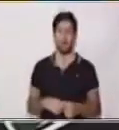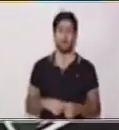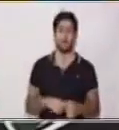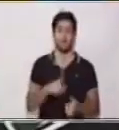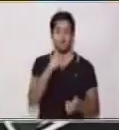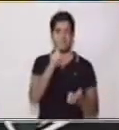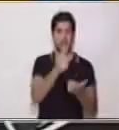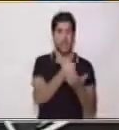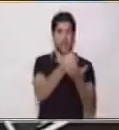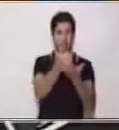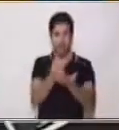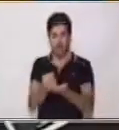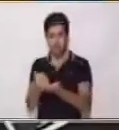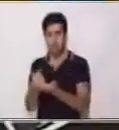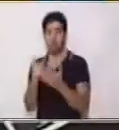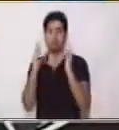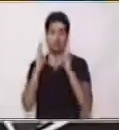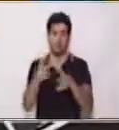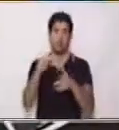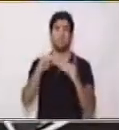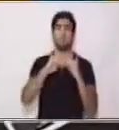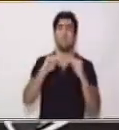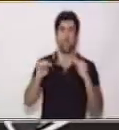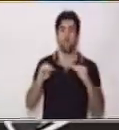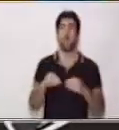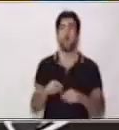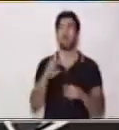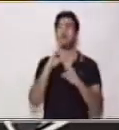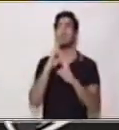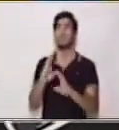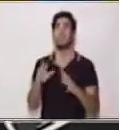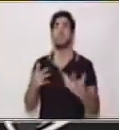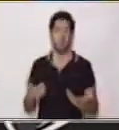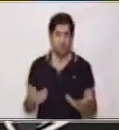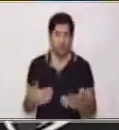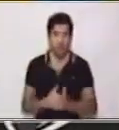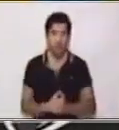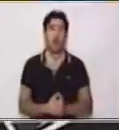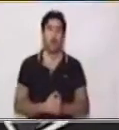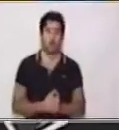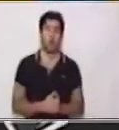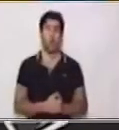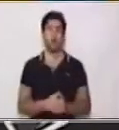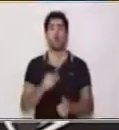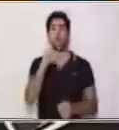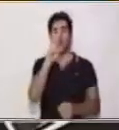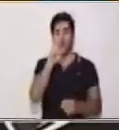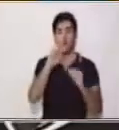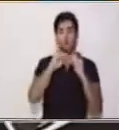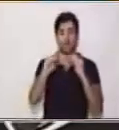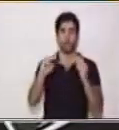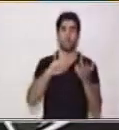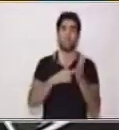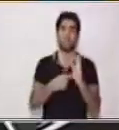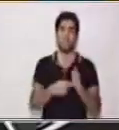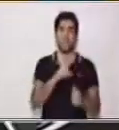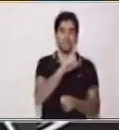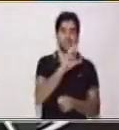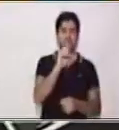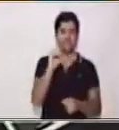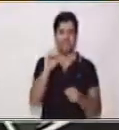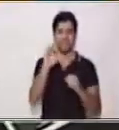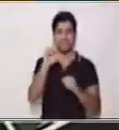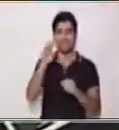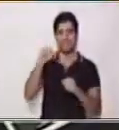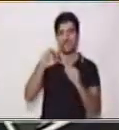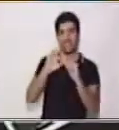elimina centímetros y queremos metros. ¿Cuál es la relación? Centímetro-metro, un metro tiene 100 centímetros.